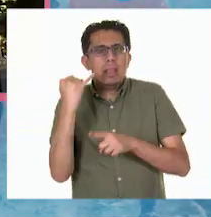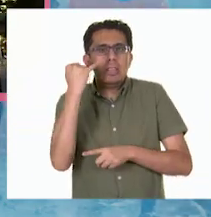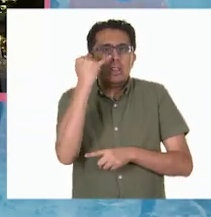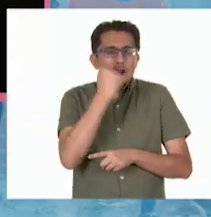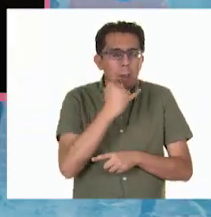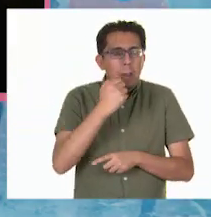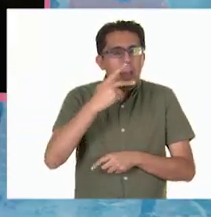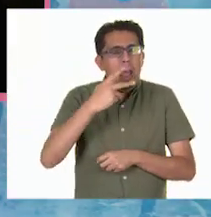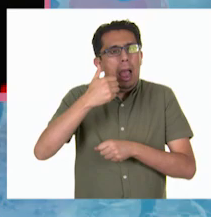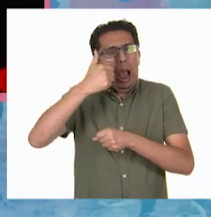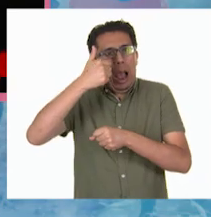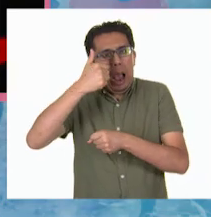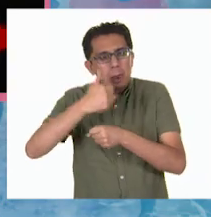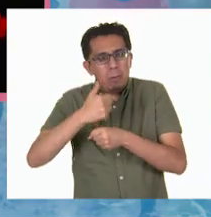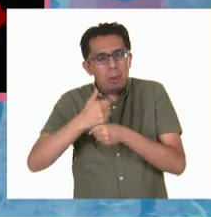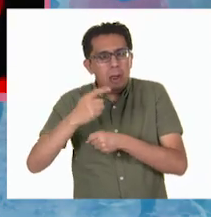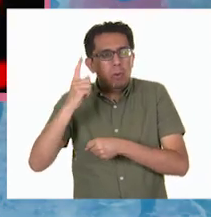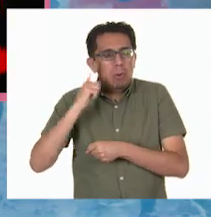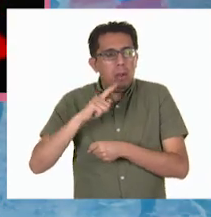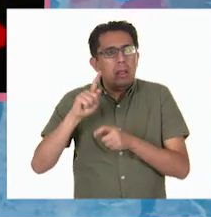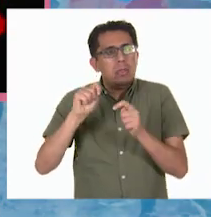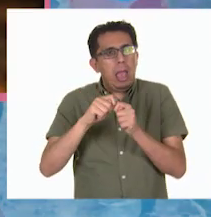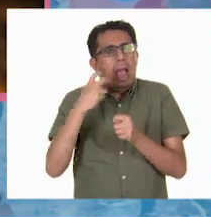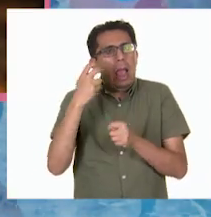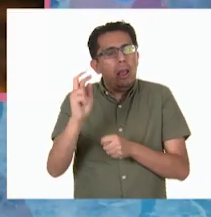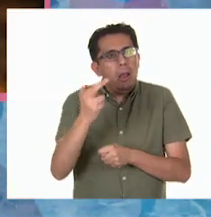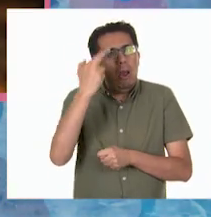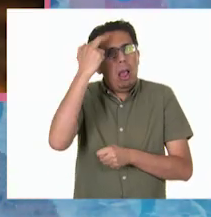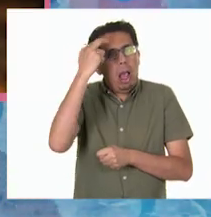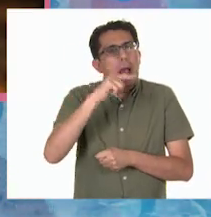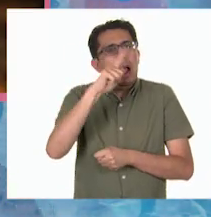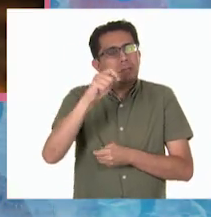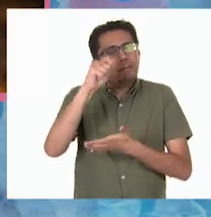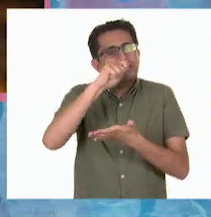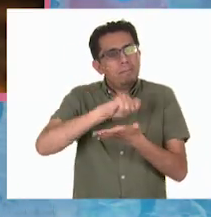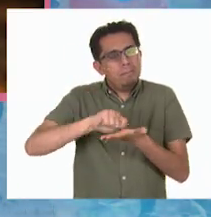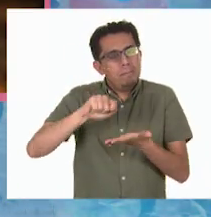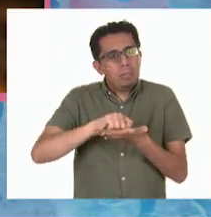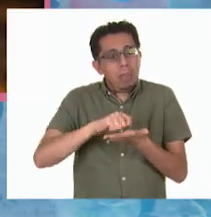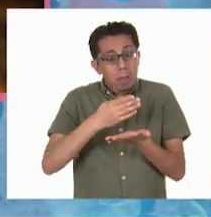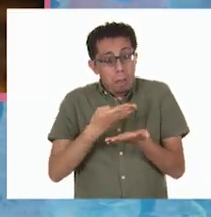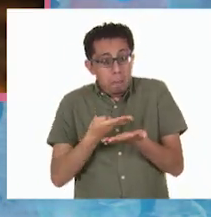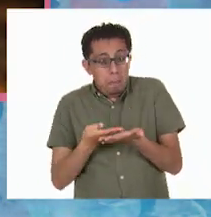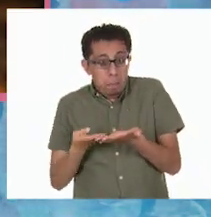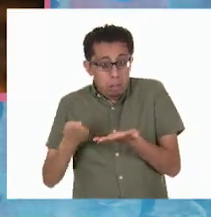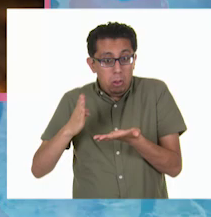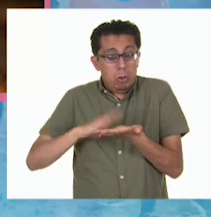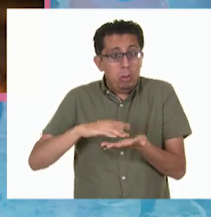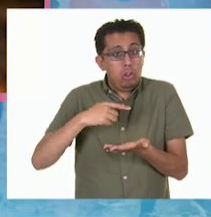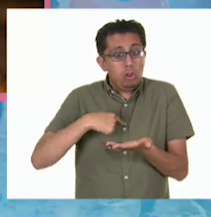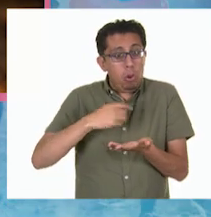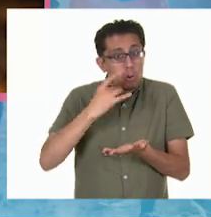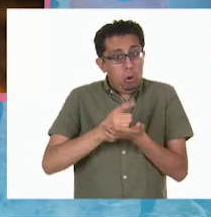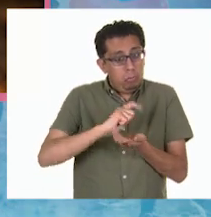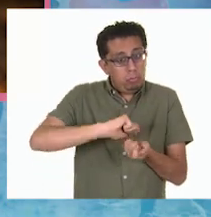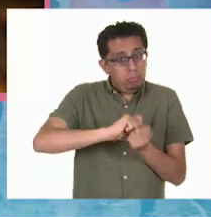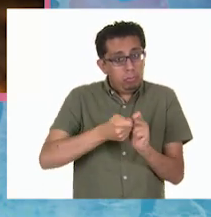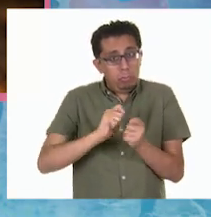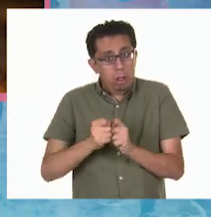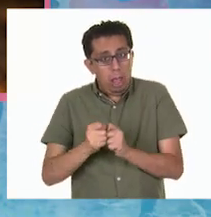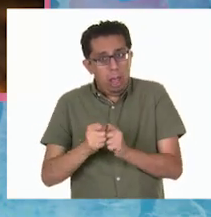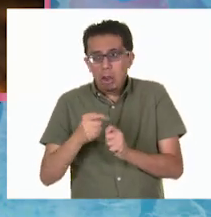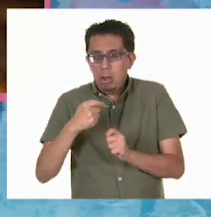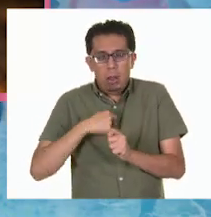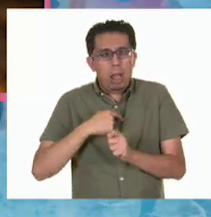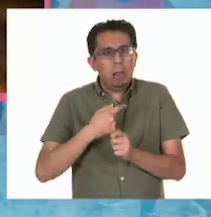las abuelas, de las tías, y desde ahí comenzar a escribir. Es que el bilingüismo no es autotraducirse. El bilingüismo es poder crear desde